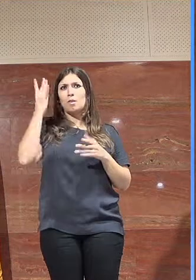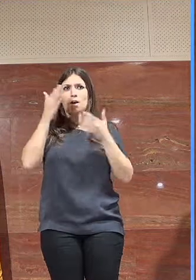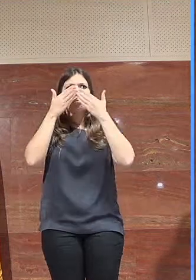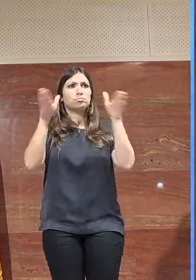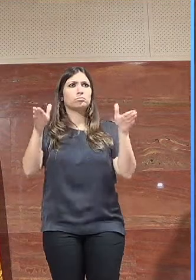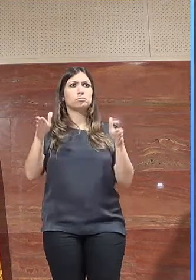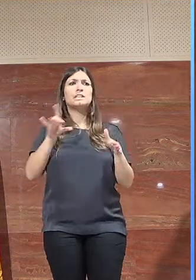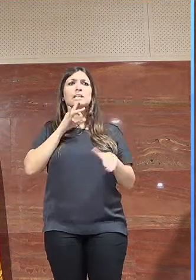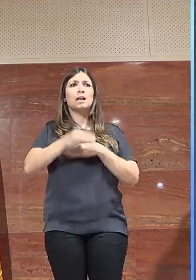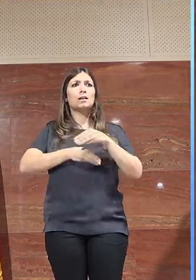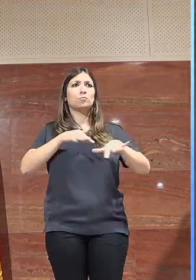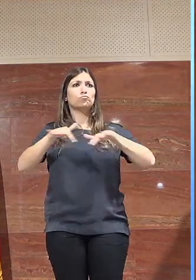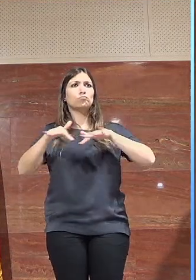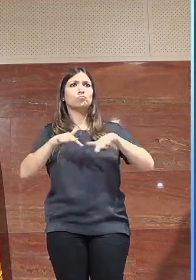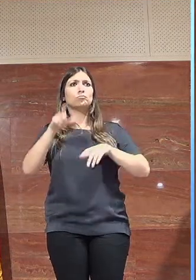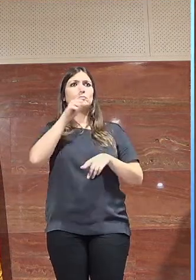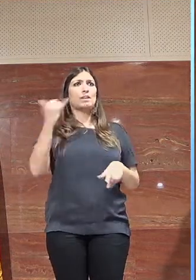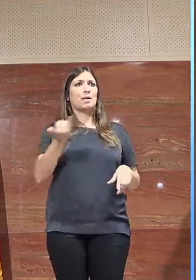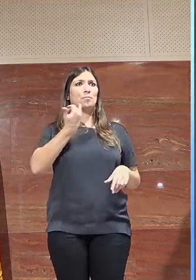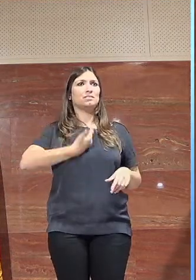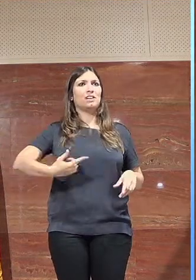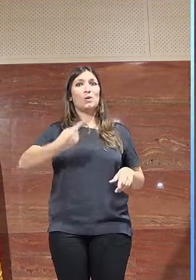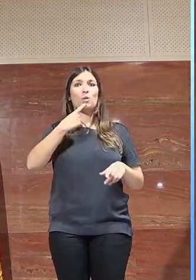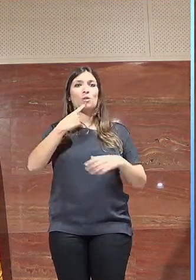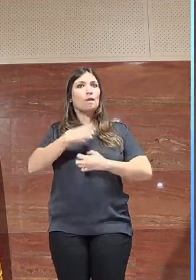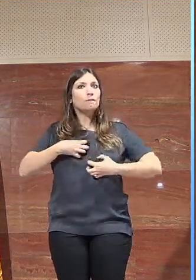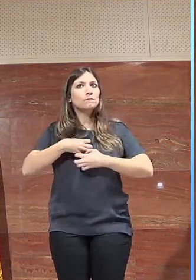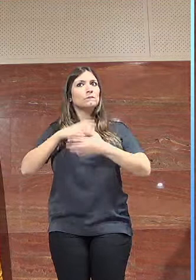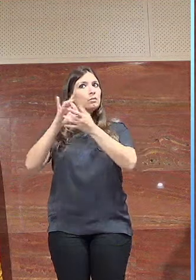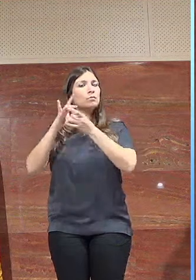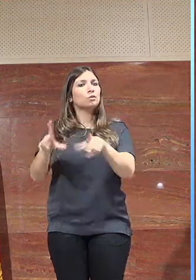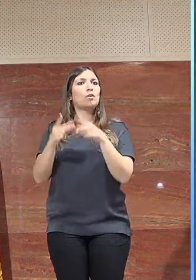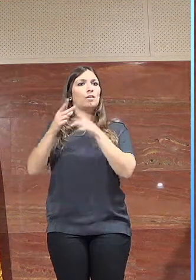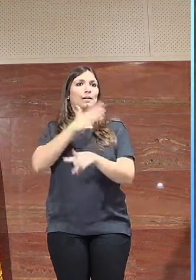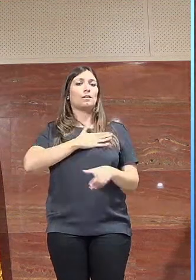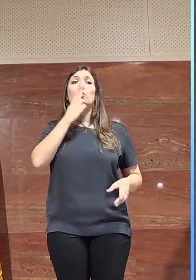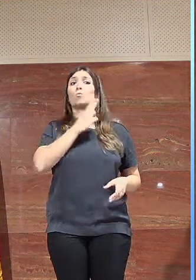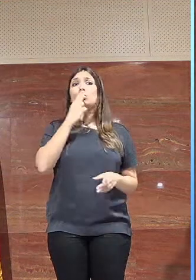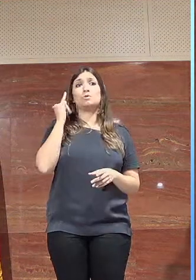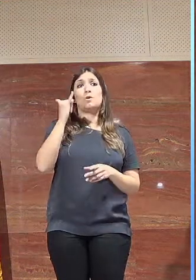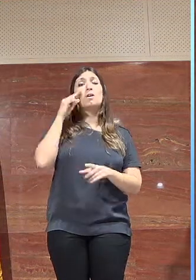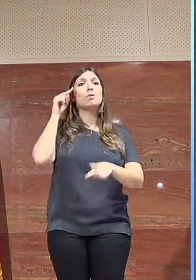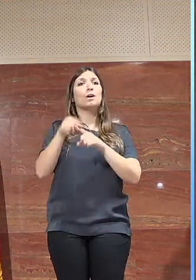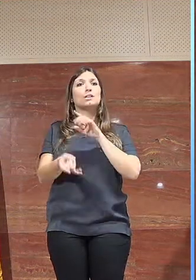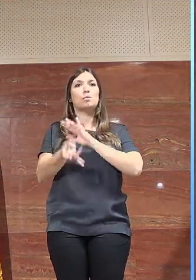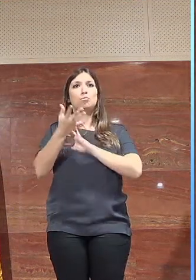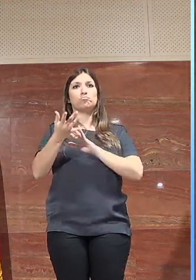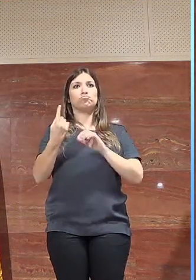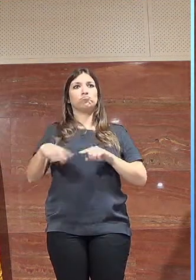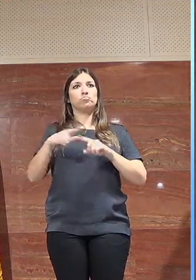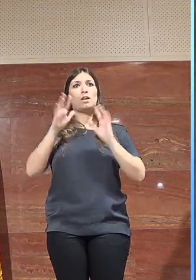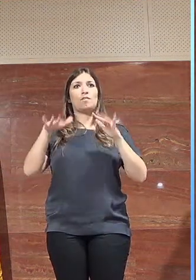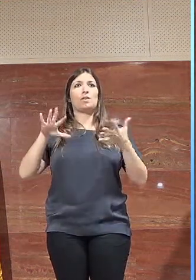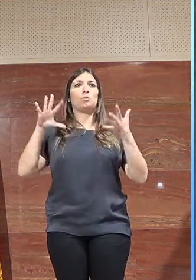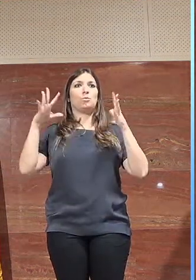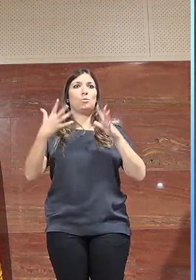impulsan empresarios que se definen como empresarios con inquietudes sociales que están comprometidos a generar cambios relevantes.